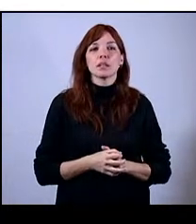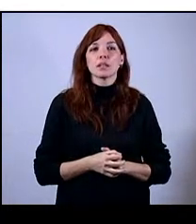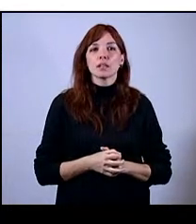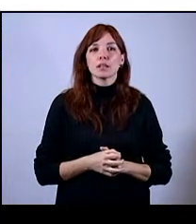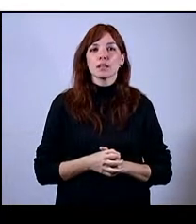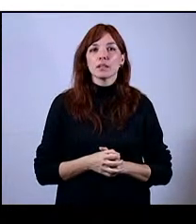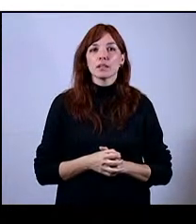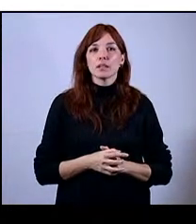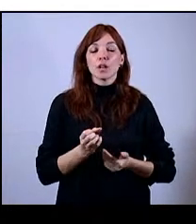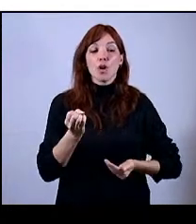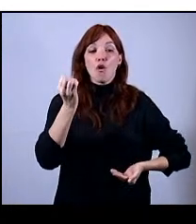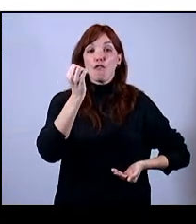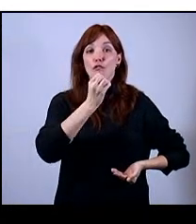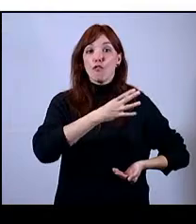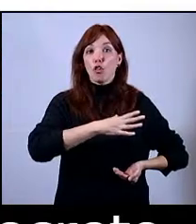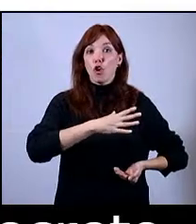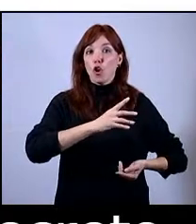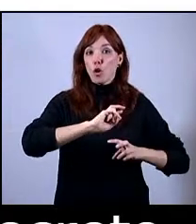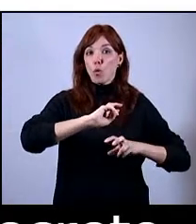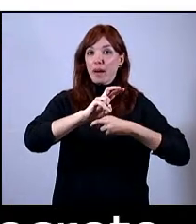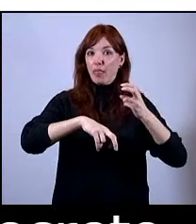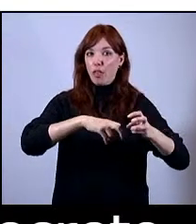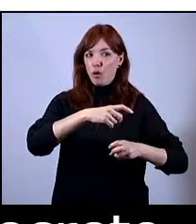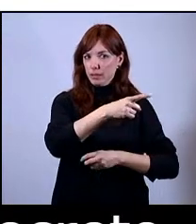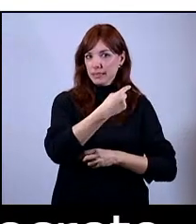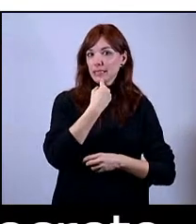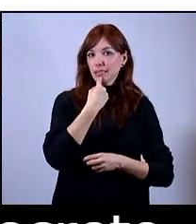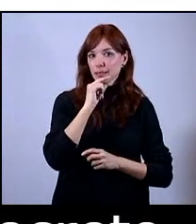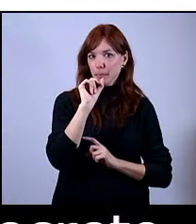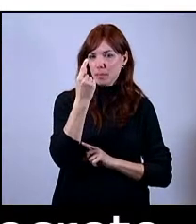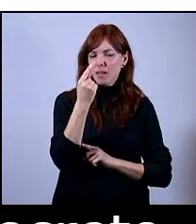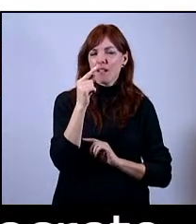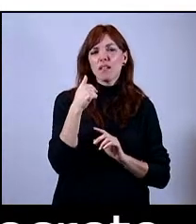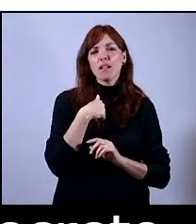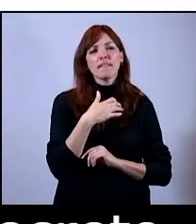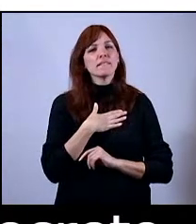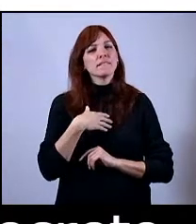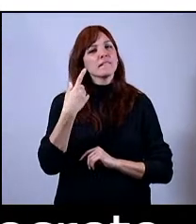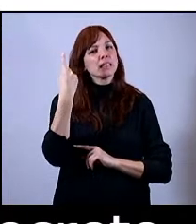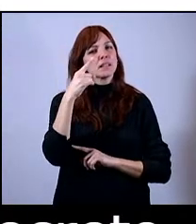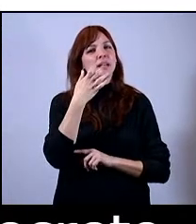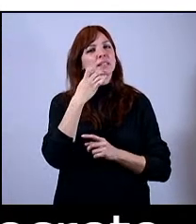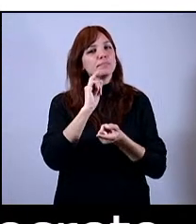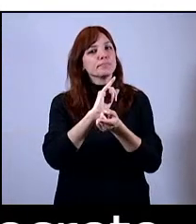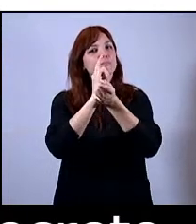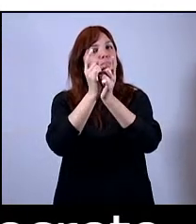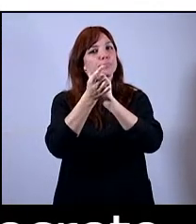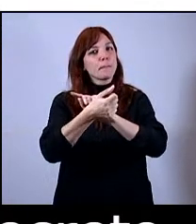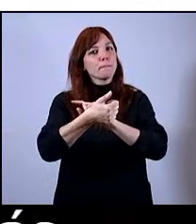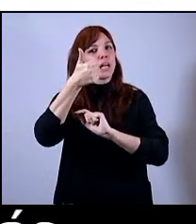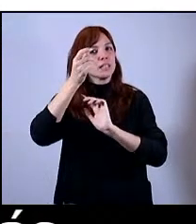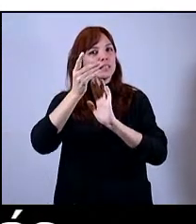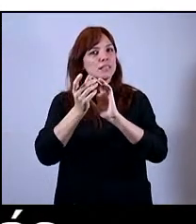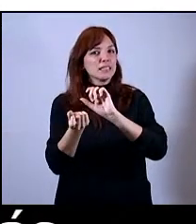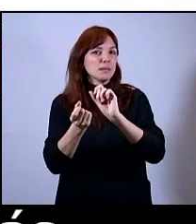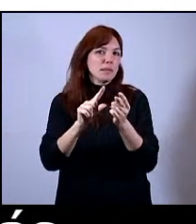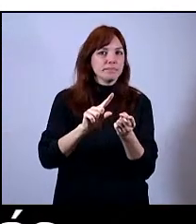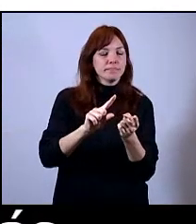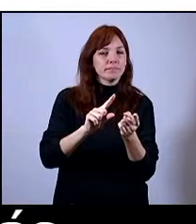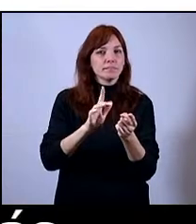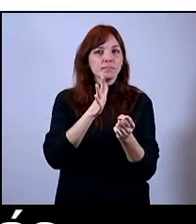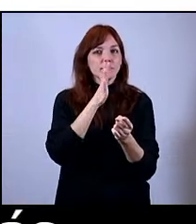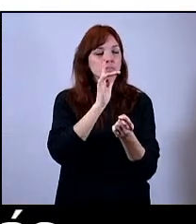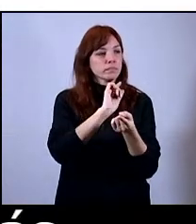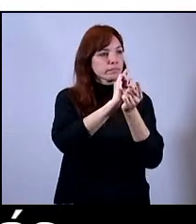de los fondos de recuperación. Yo quería saber si va a haber, creo que ya está en marcha, más modificaciones de decretos similares después de que